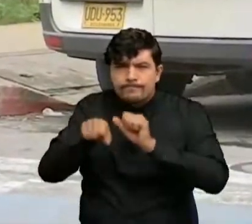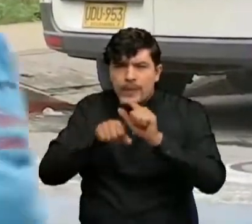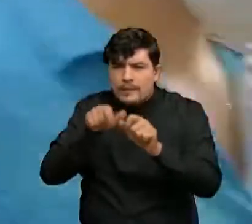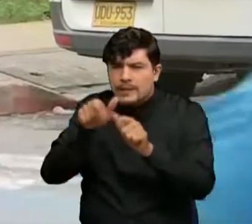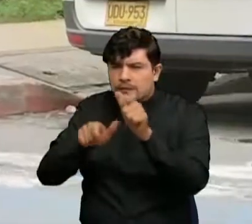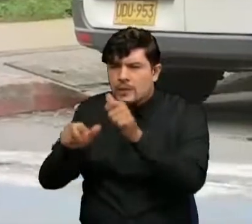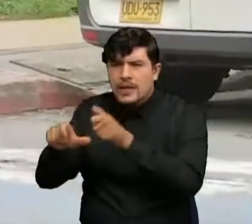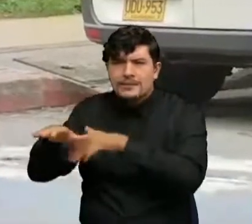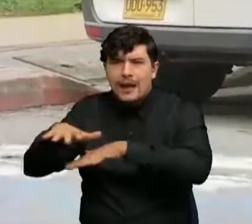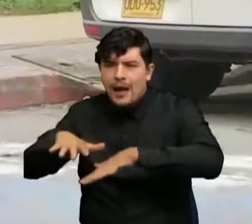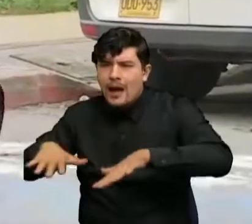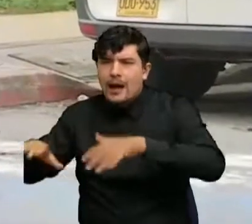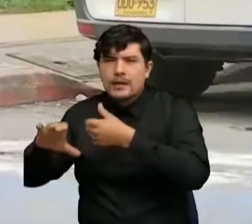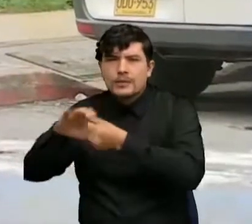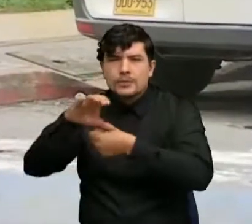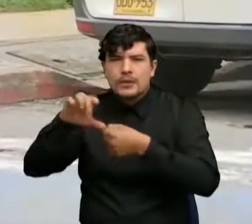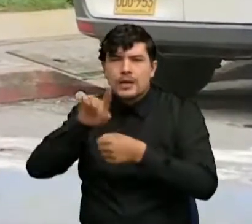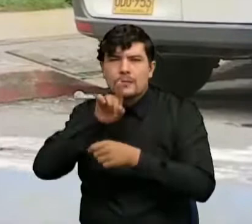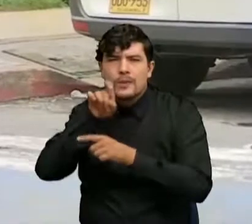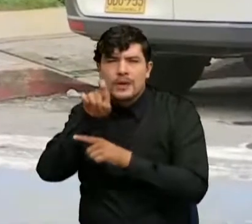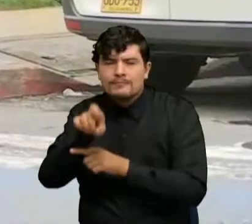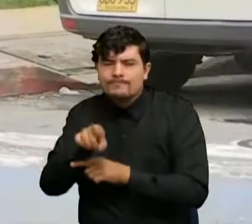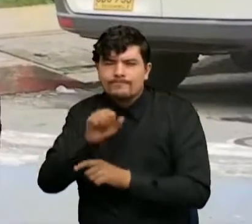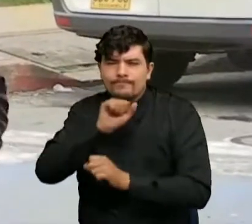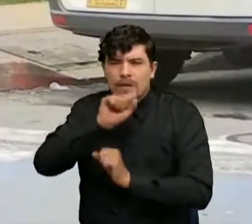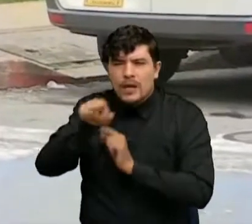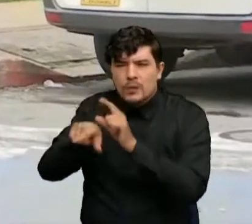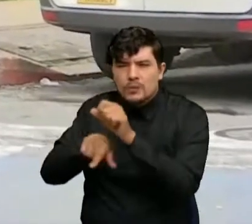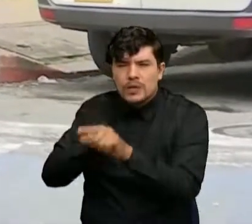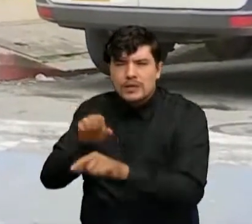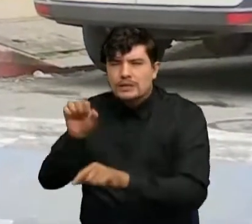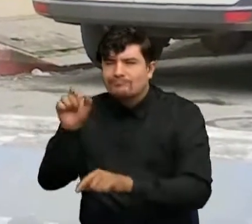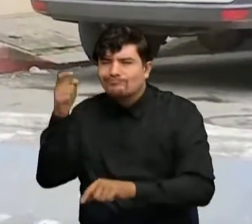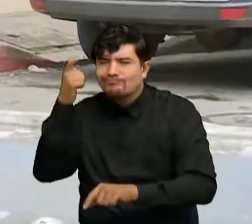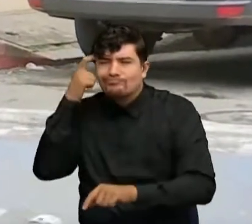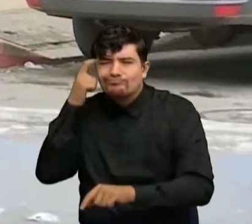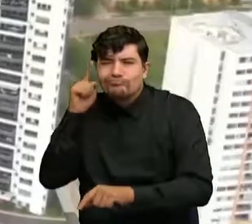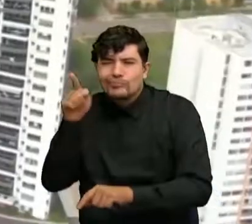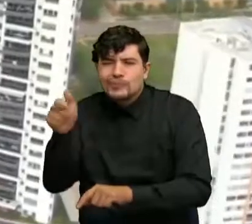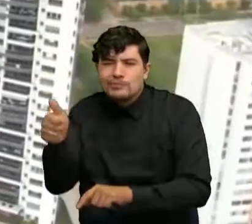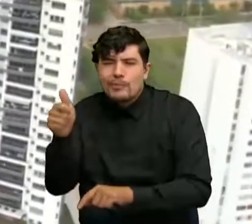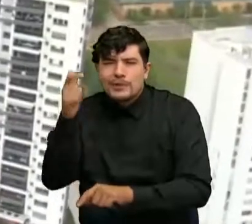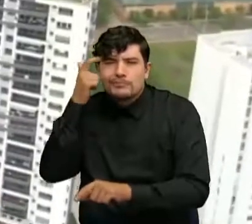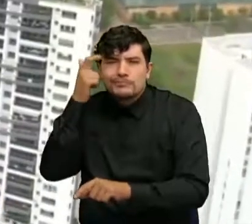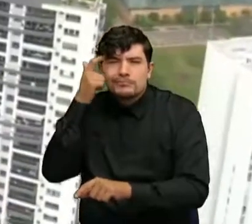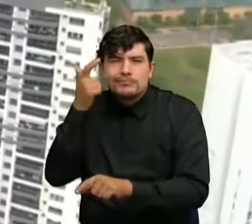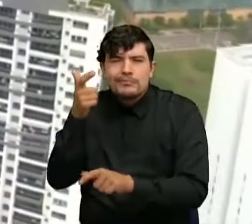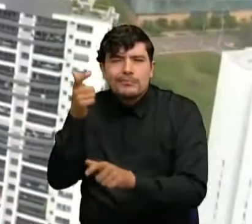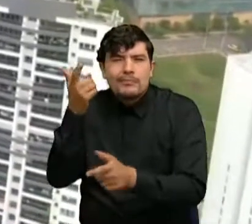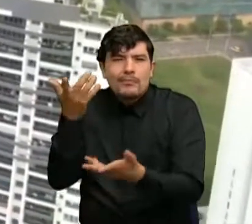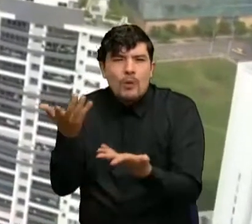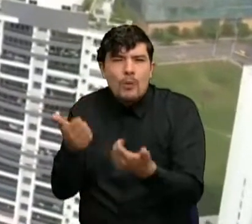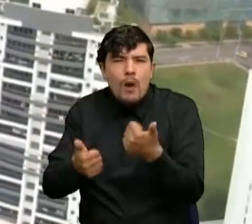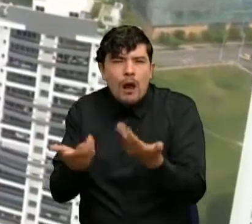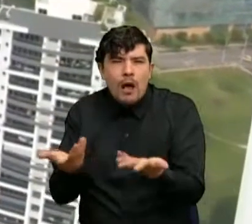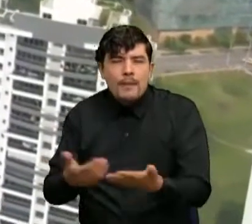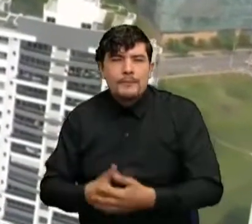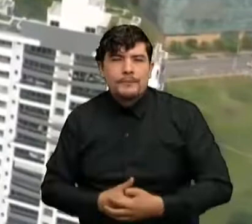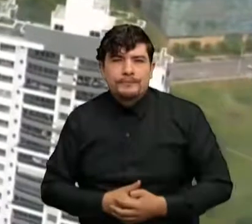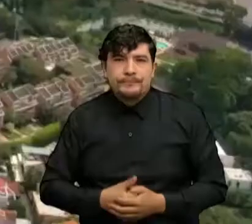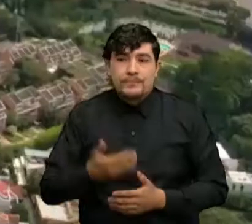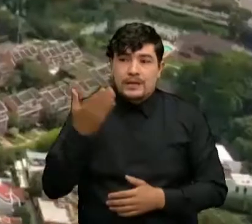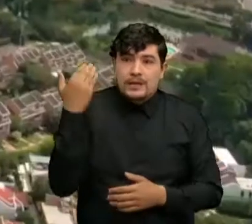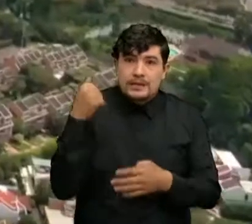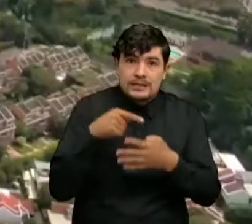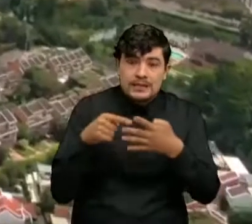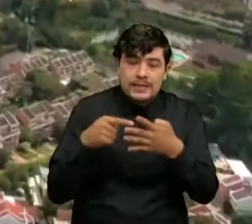metropolitana de Bucaramanga para consultarles qué piensan sobre esta situación. En las últimas semanas, Santander está pasando por los